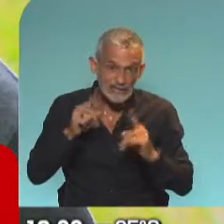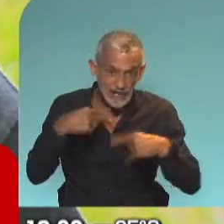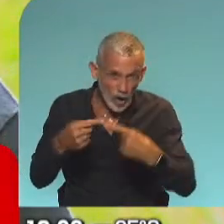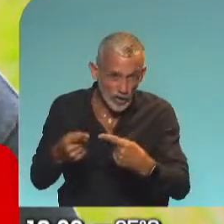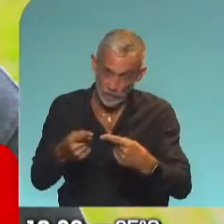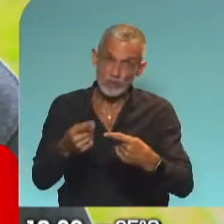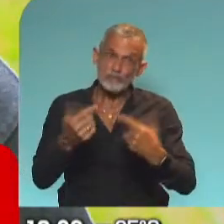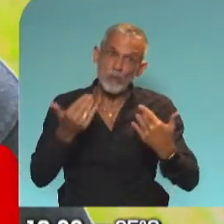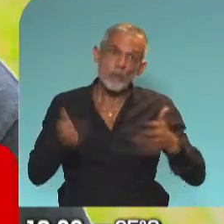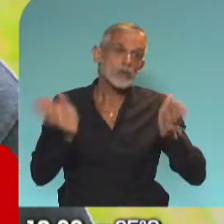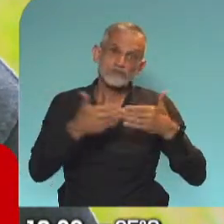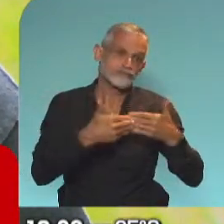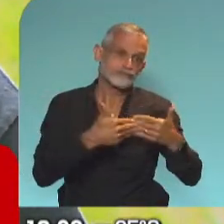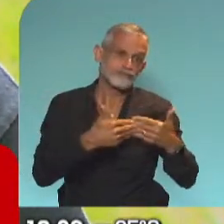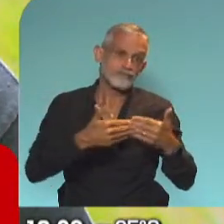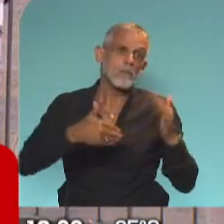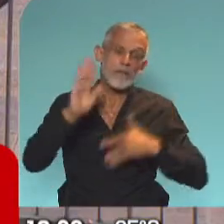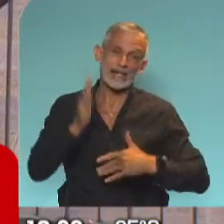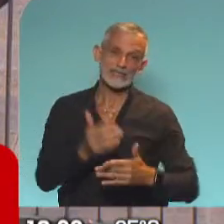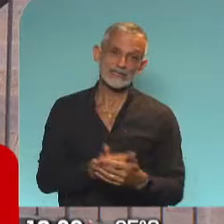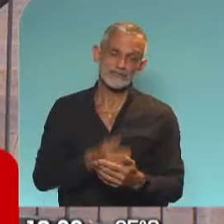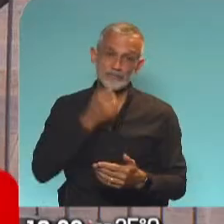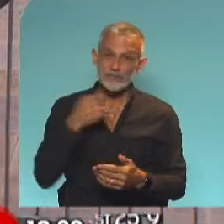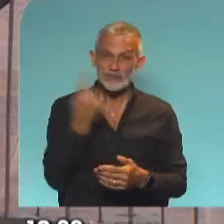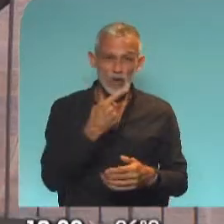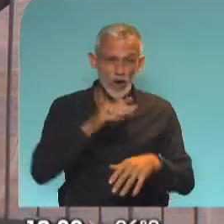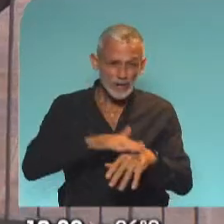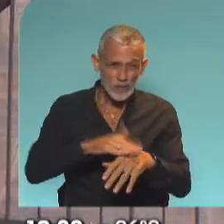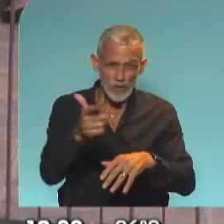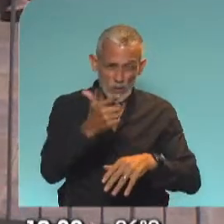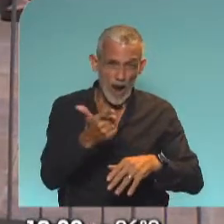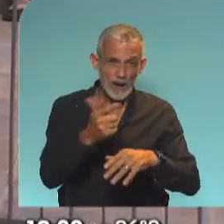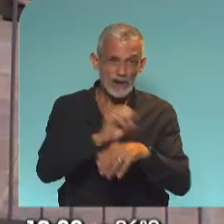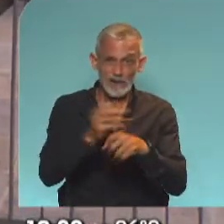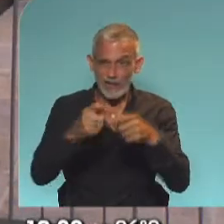si no logramos frenar el aumento de los casos.